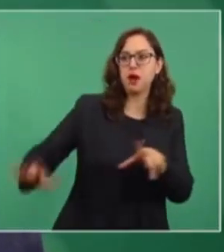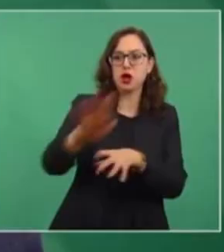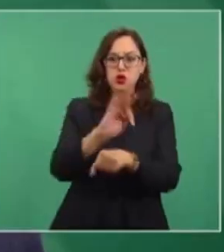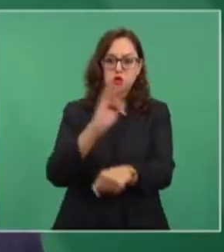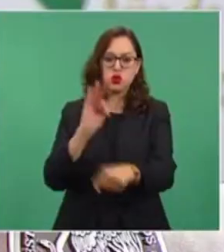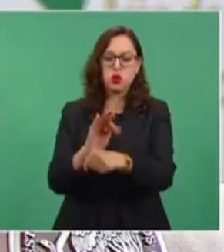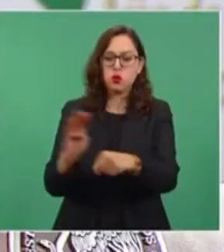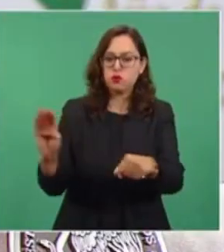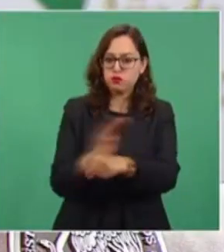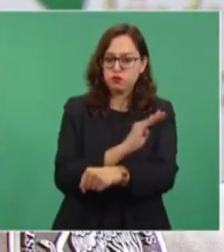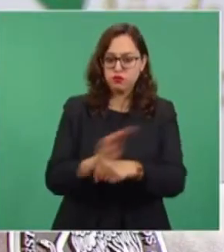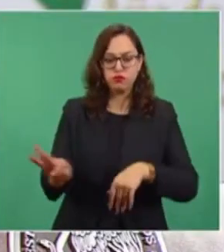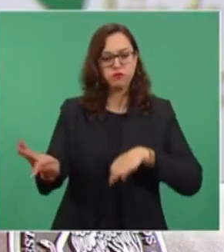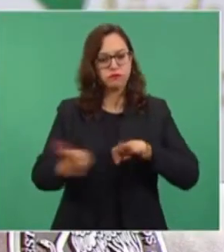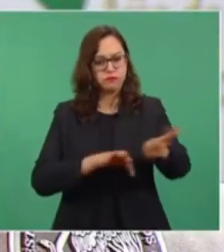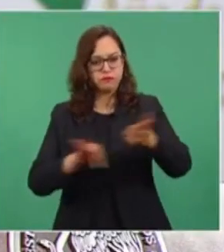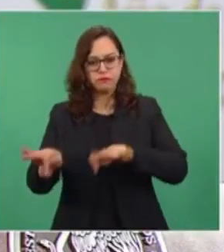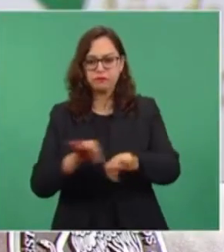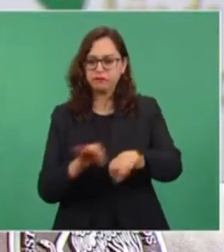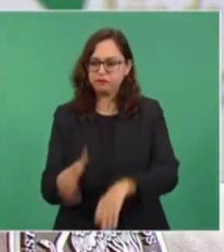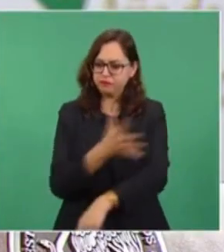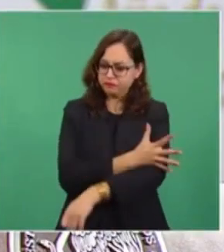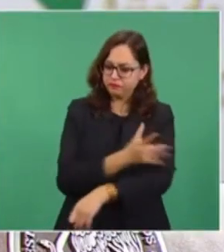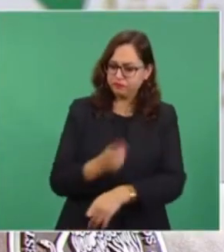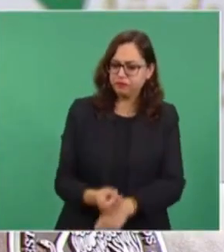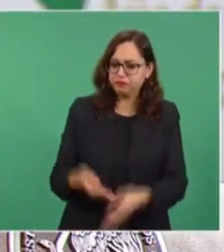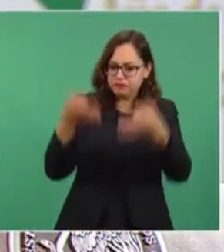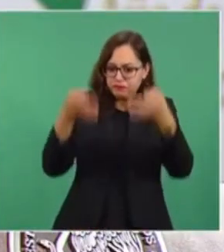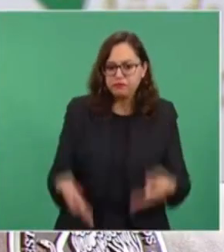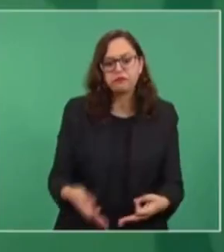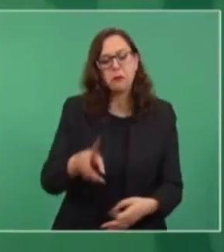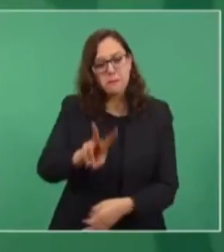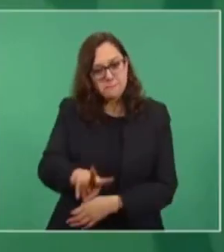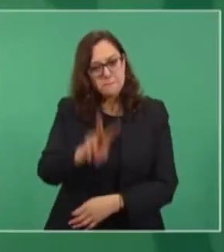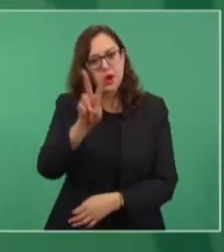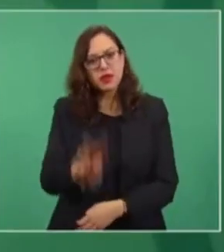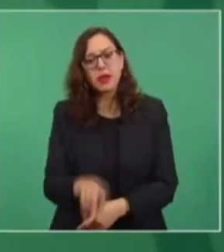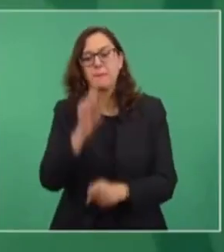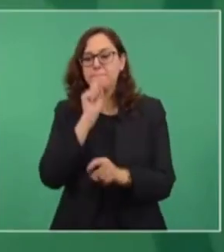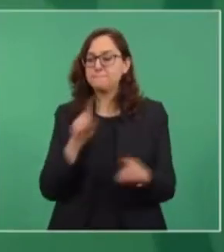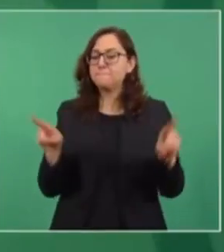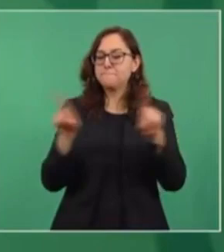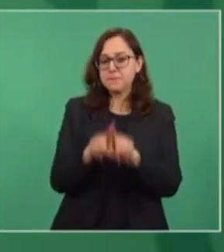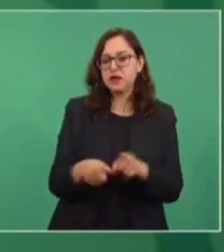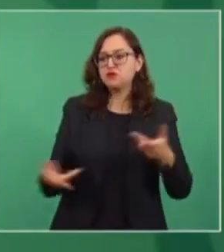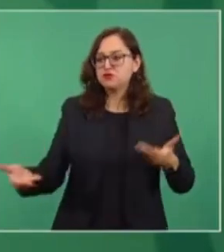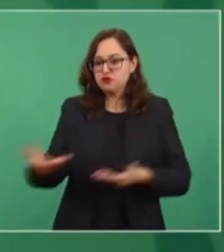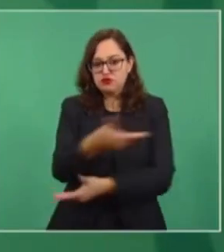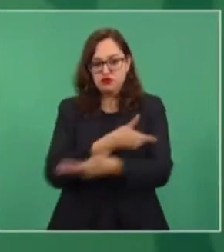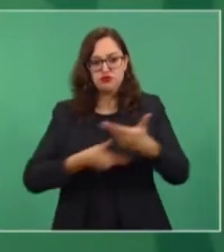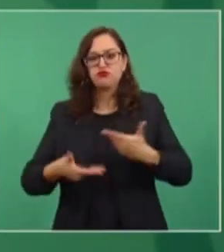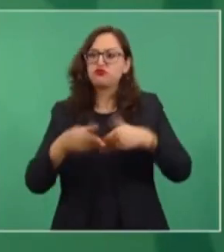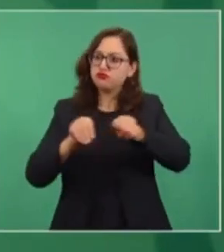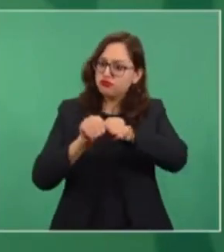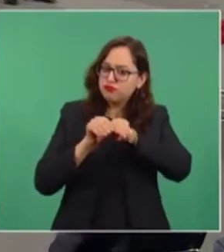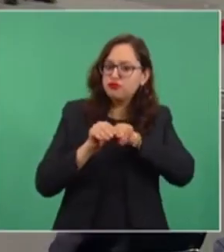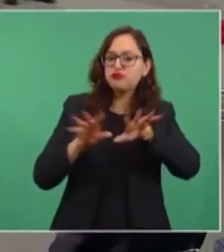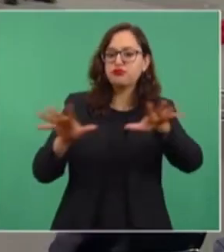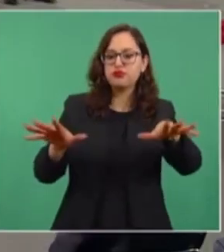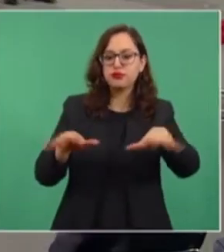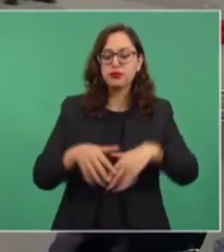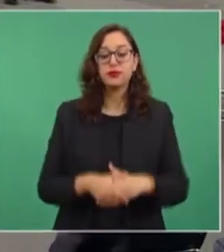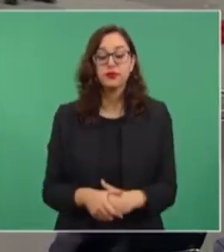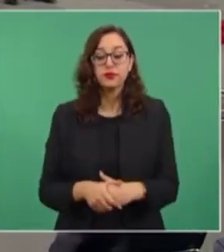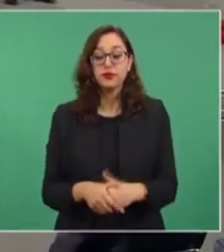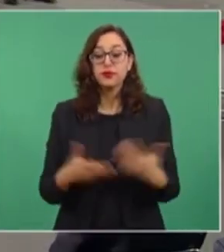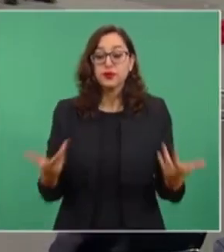trabajo honorífico y honesto y con la obligación de compartir el conocimiento y la experiencia para difundirlos. Fortalecer a